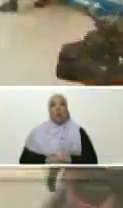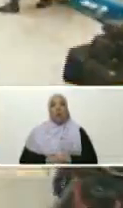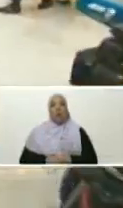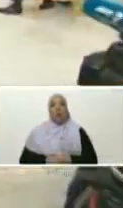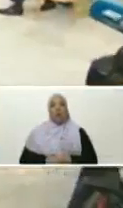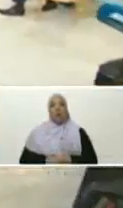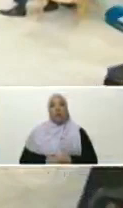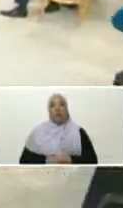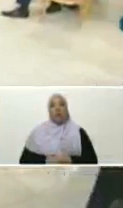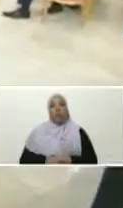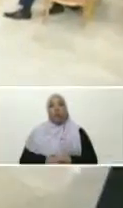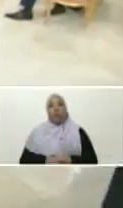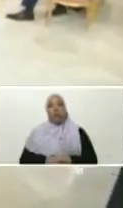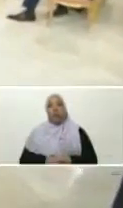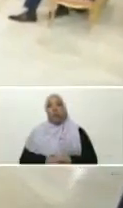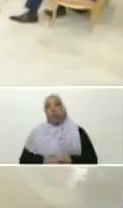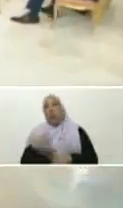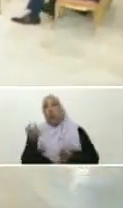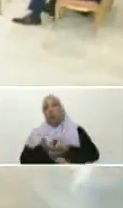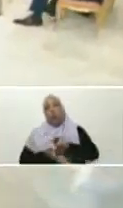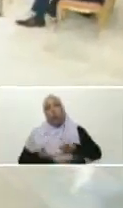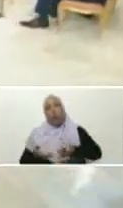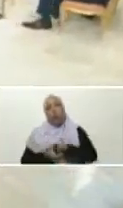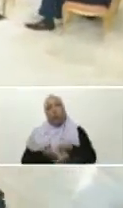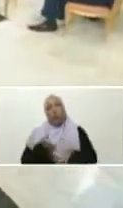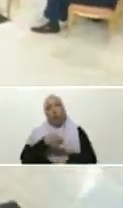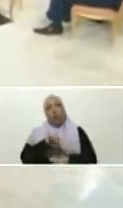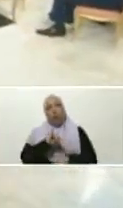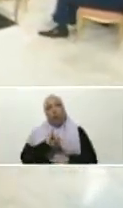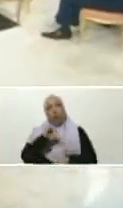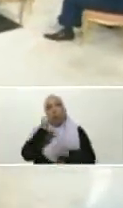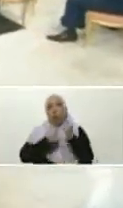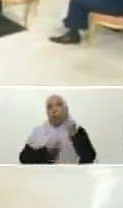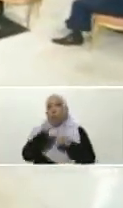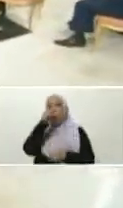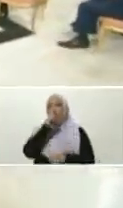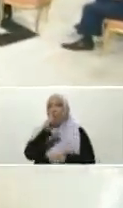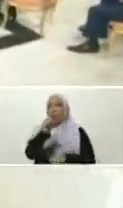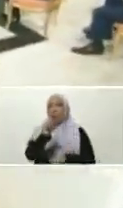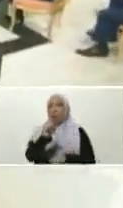aunque con los problemas que siempre han tenido esos últimos años,